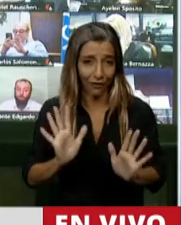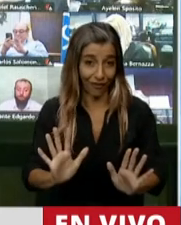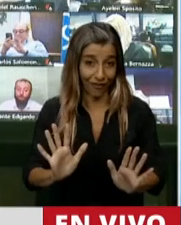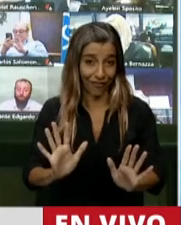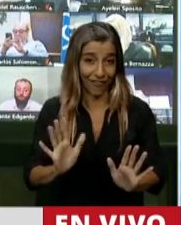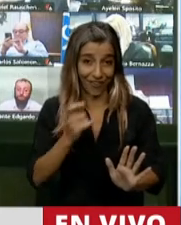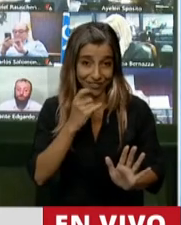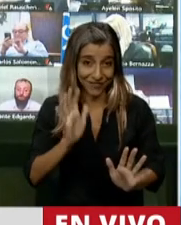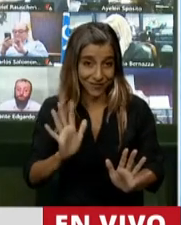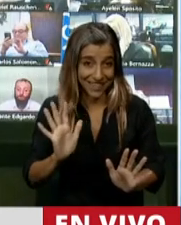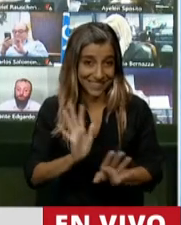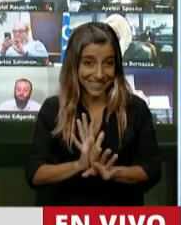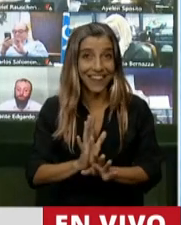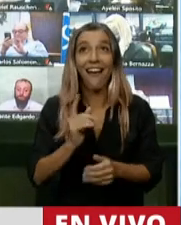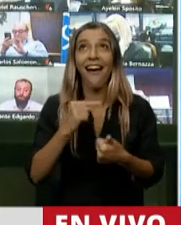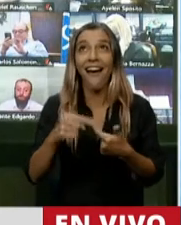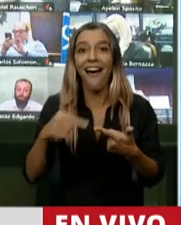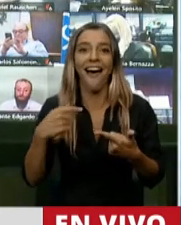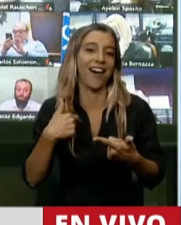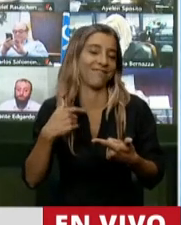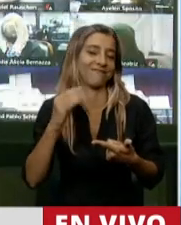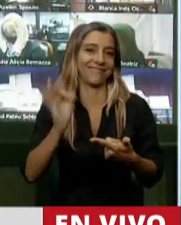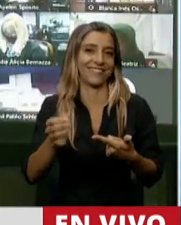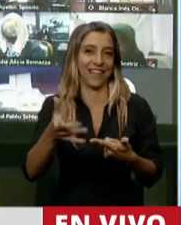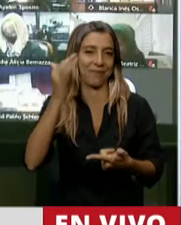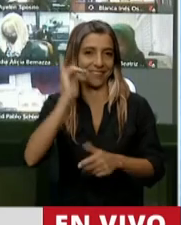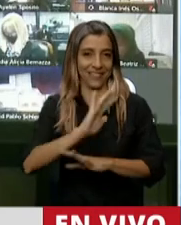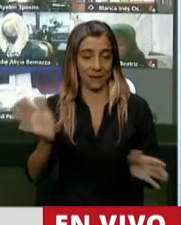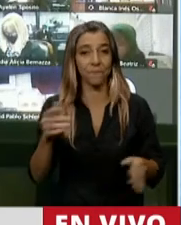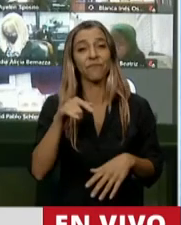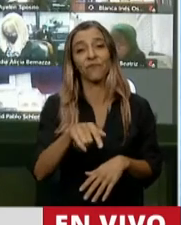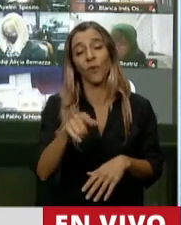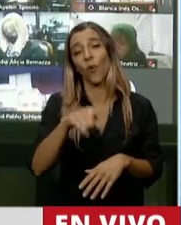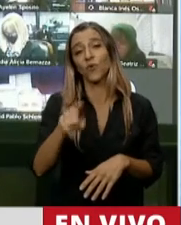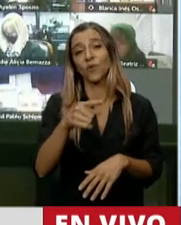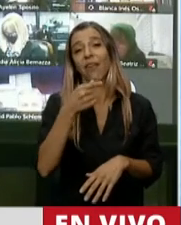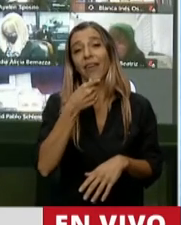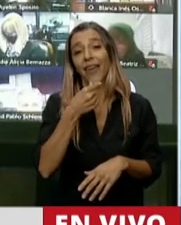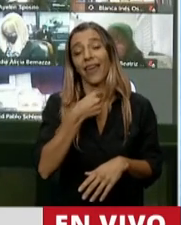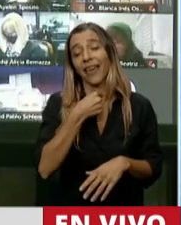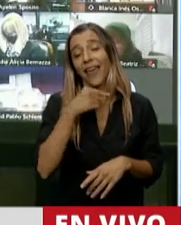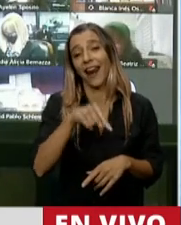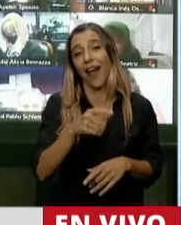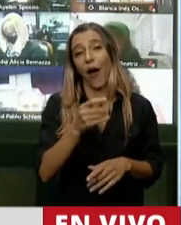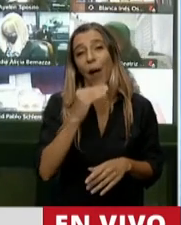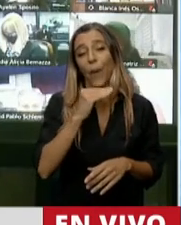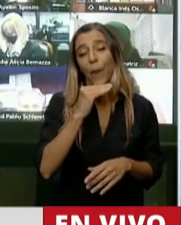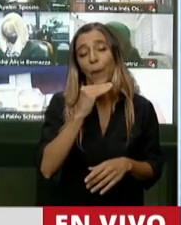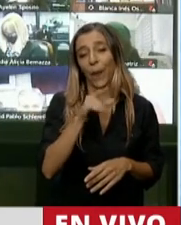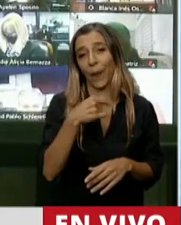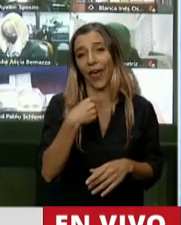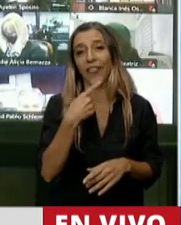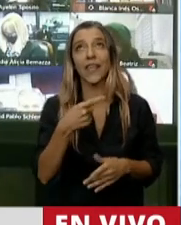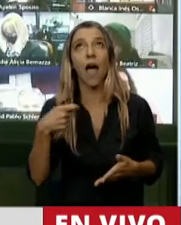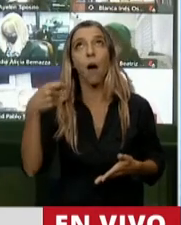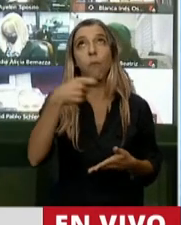quieran disfrazar de aporte o como lo quieran disfrazar. O sea que hay que zanjar